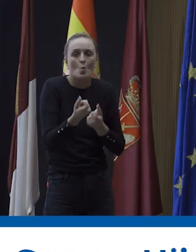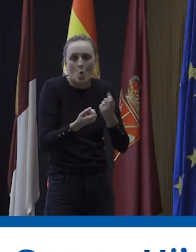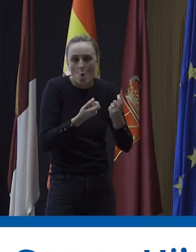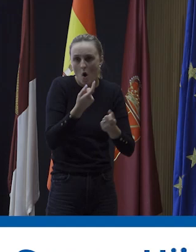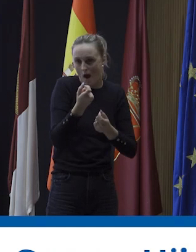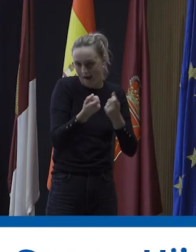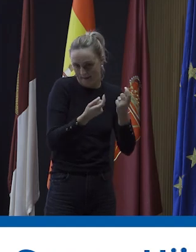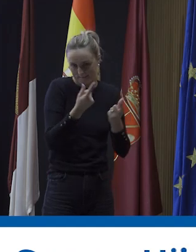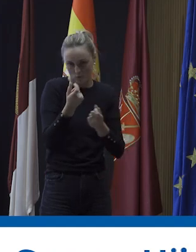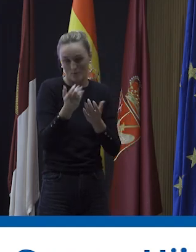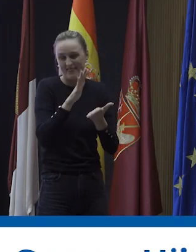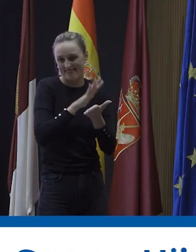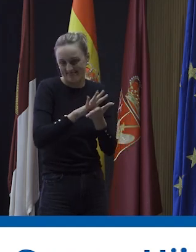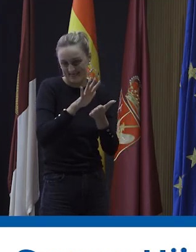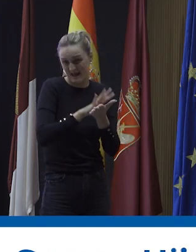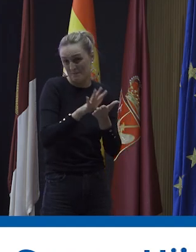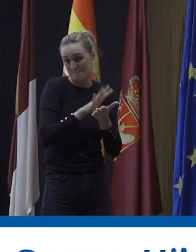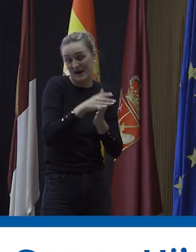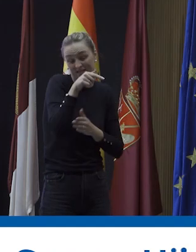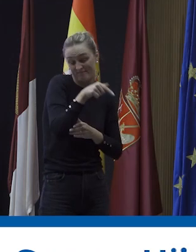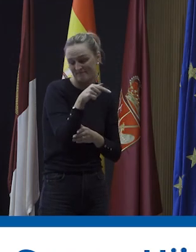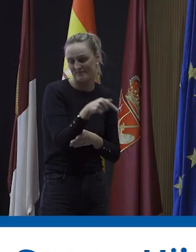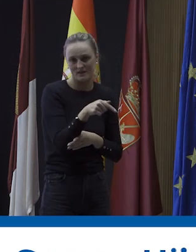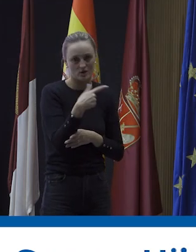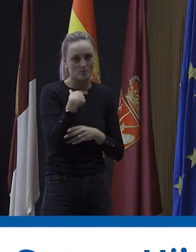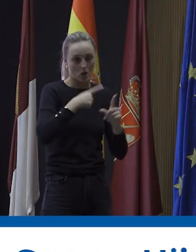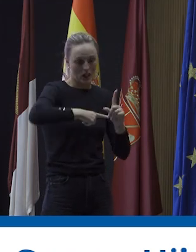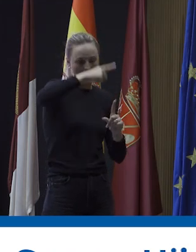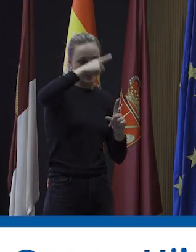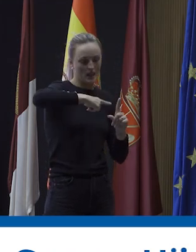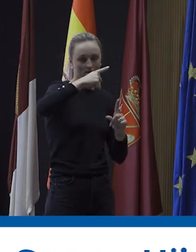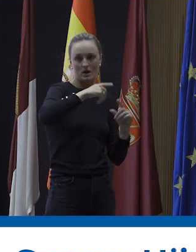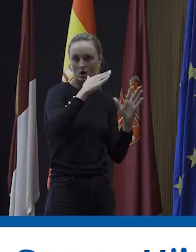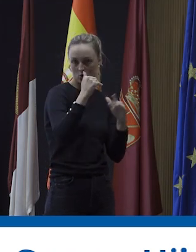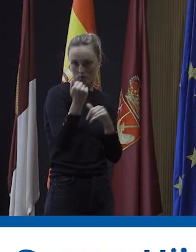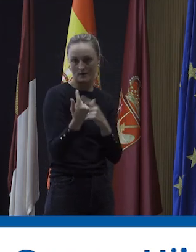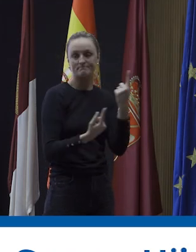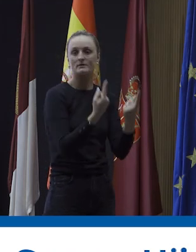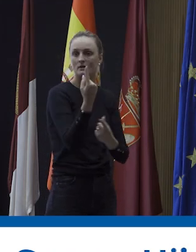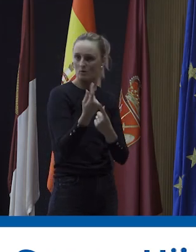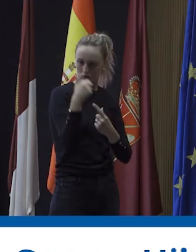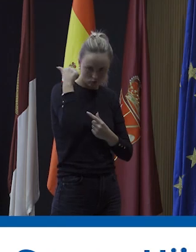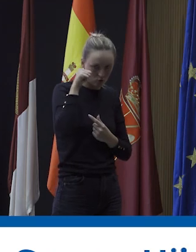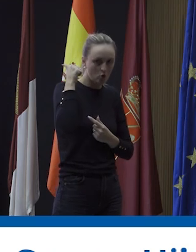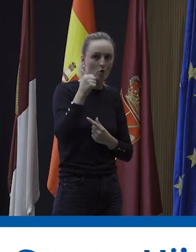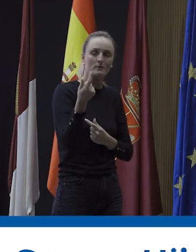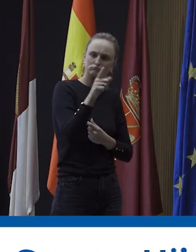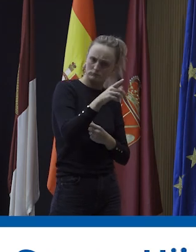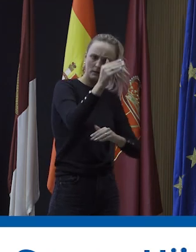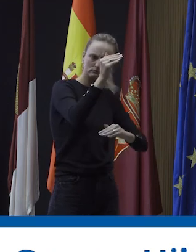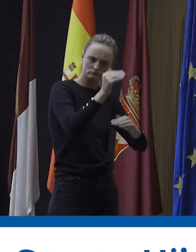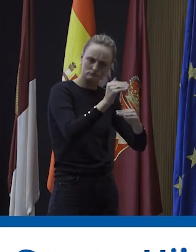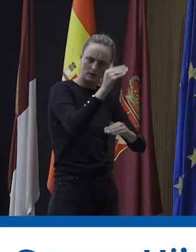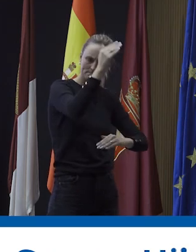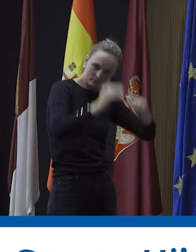al año, con lo cual ellos no tienen estos niveles. Algunos hombres sí que pueden tener esa disminución más brusca